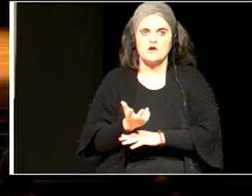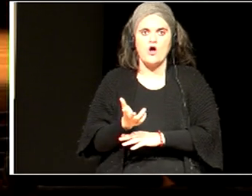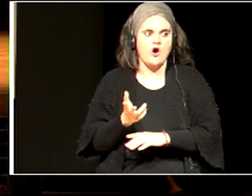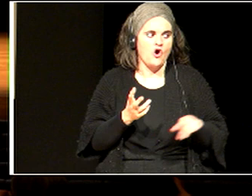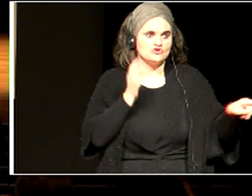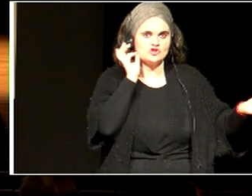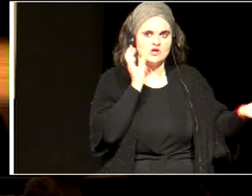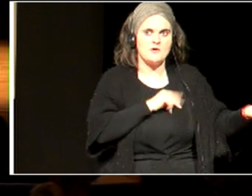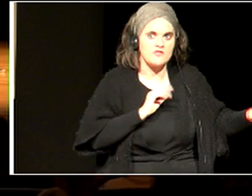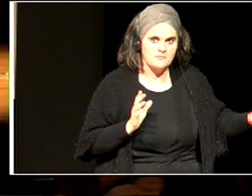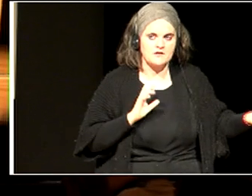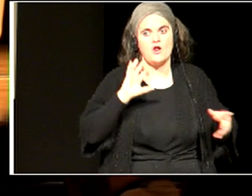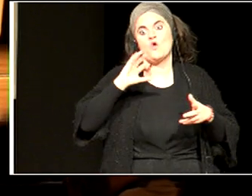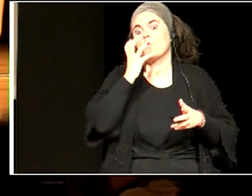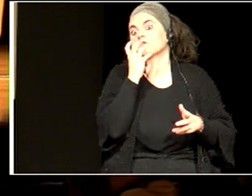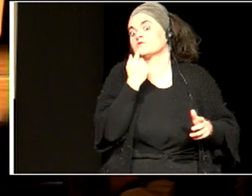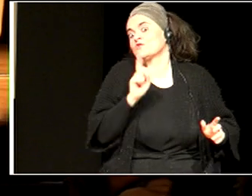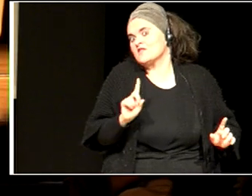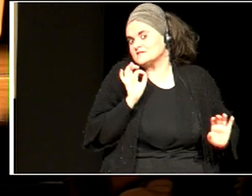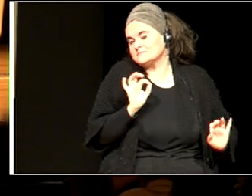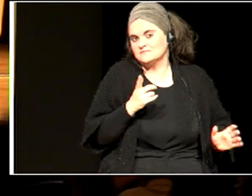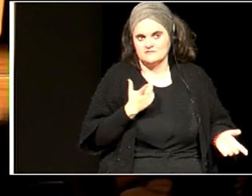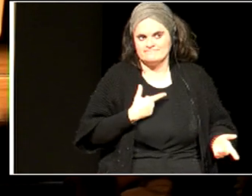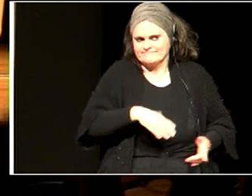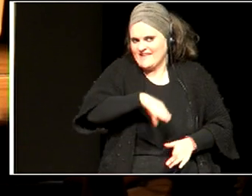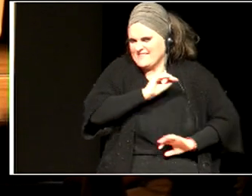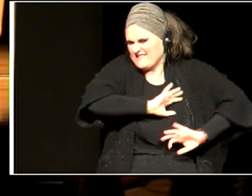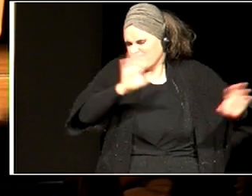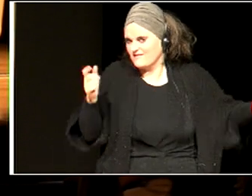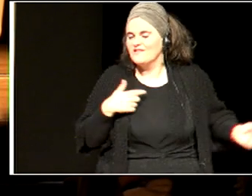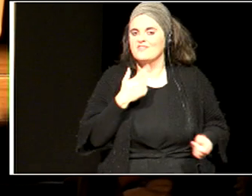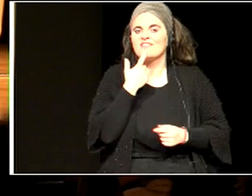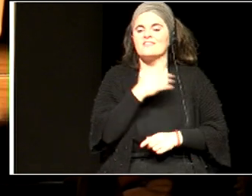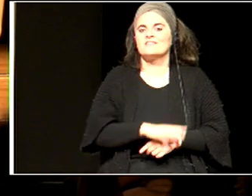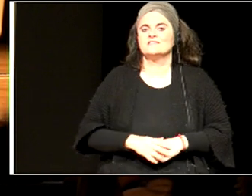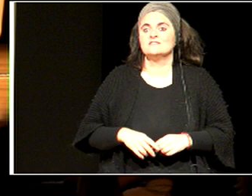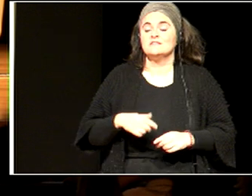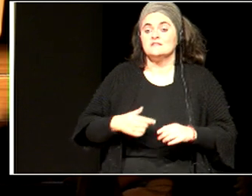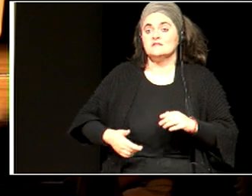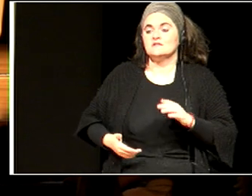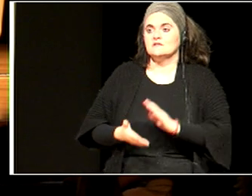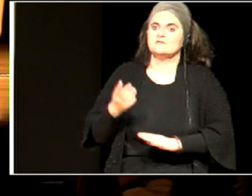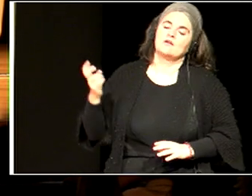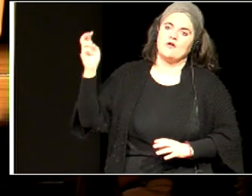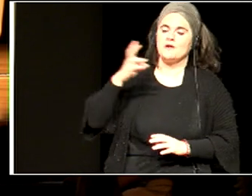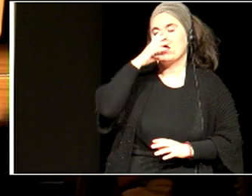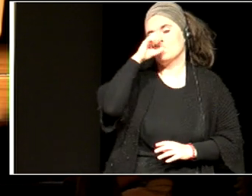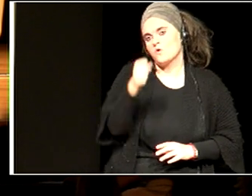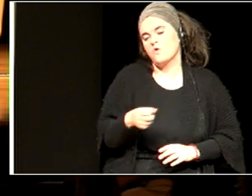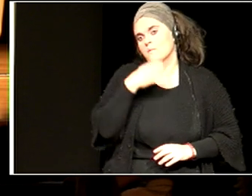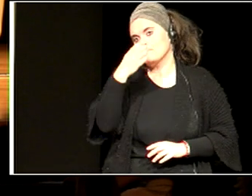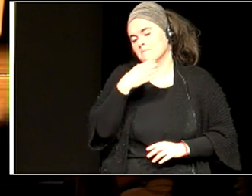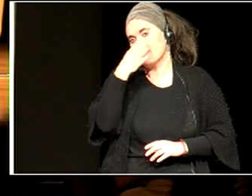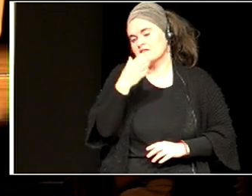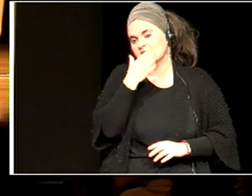cuento pero se sobreentiende se sobreentiende y entonces nada ya pasa a ser pero ya luego viene la bruja le da la manzana de